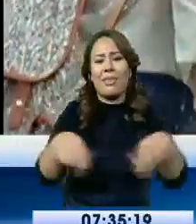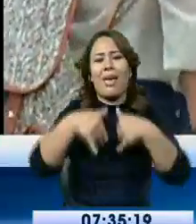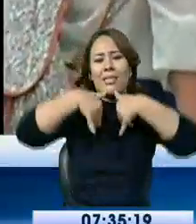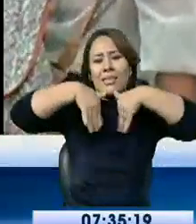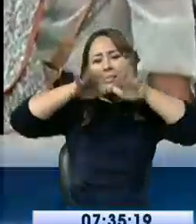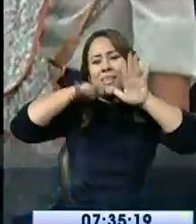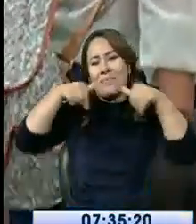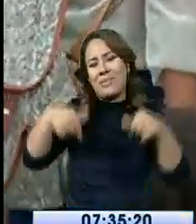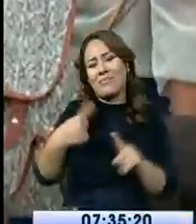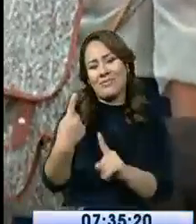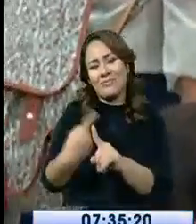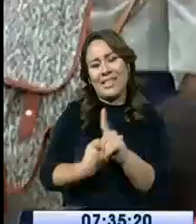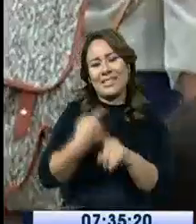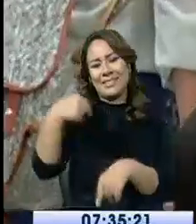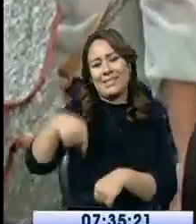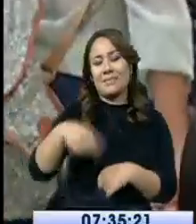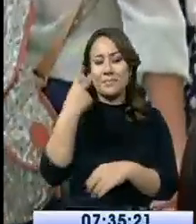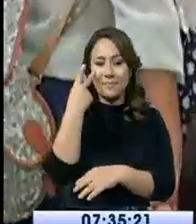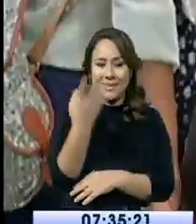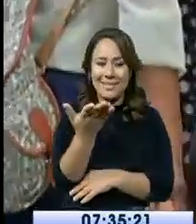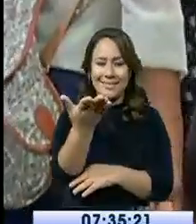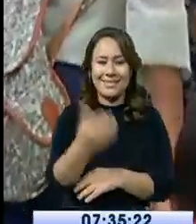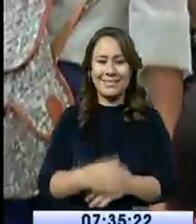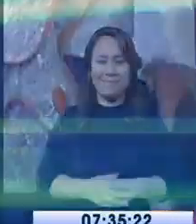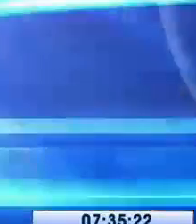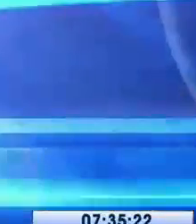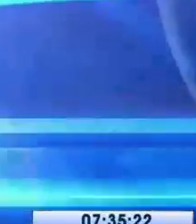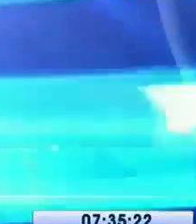diciembre. Informó Marcela Maquilón.